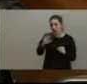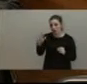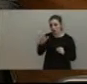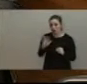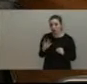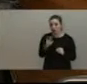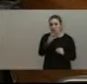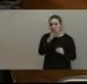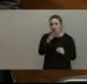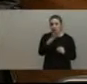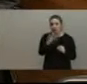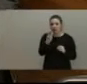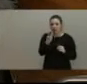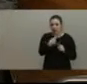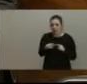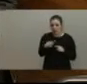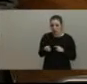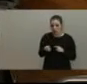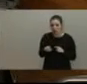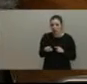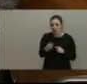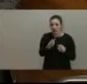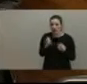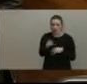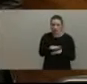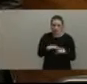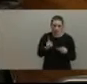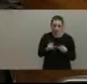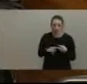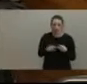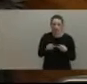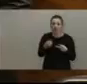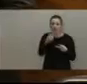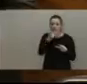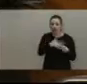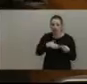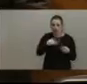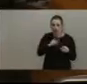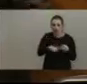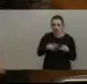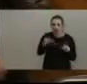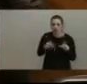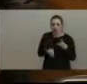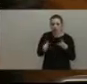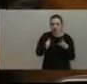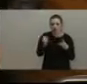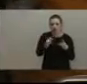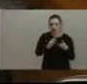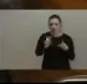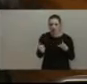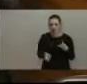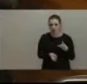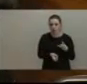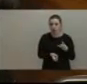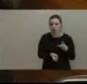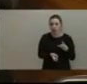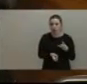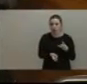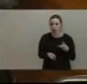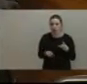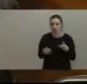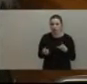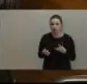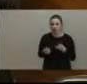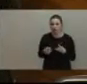que resume tres grandes factores: necesidades básicas, fundamento de bienestar, acceso a oportunidades, cada uno de los cuales consta de